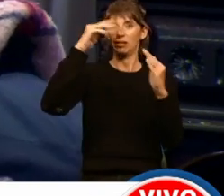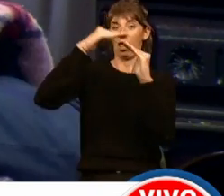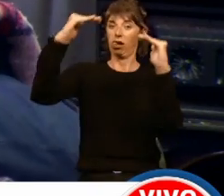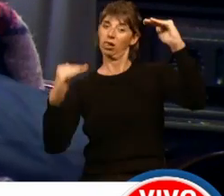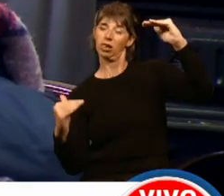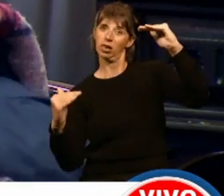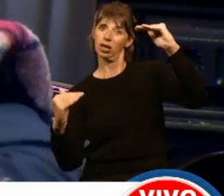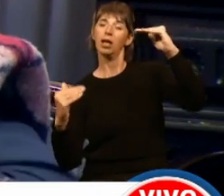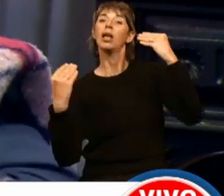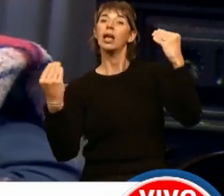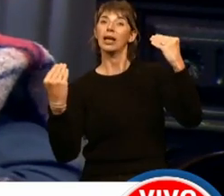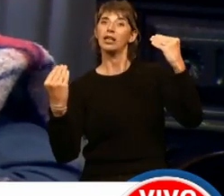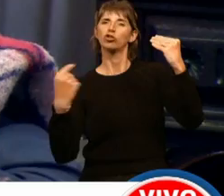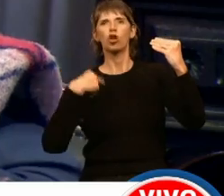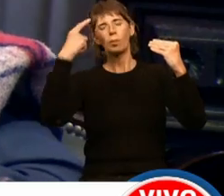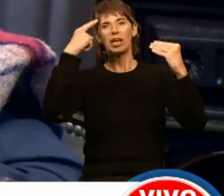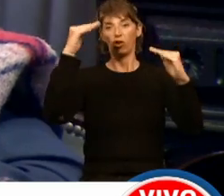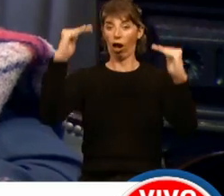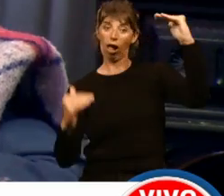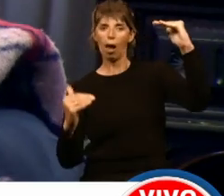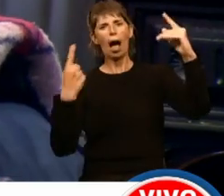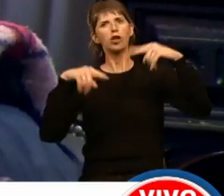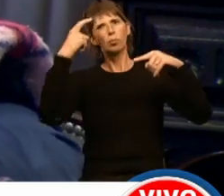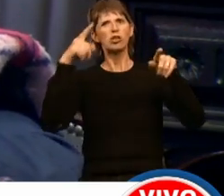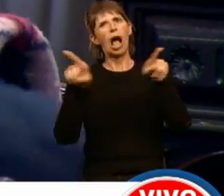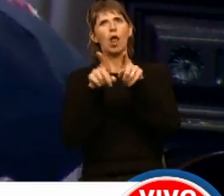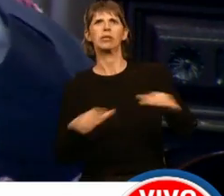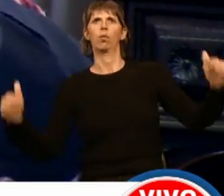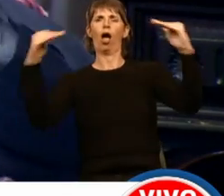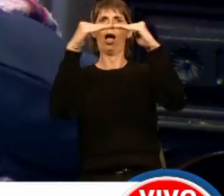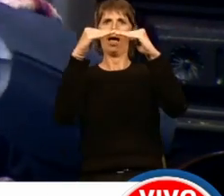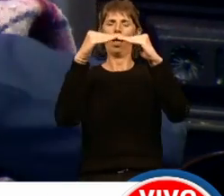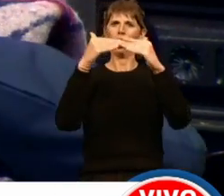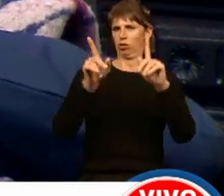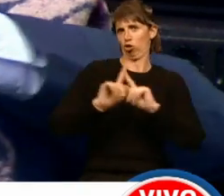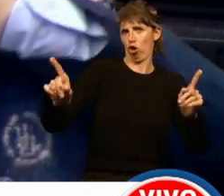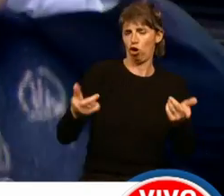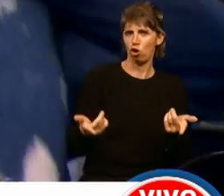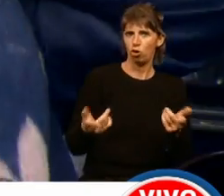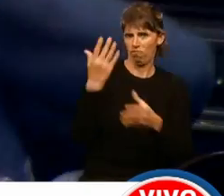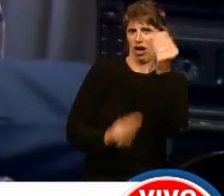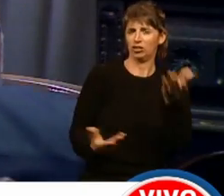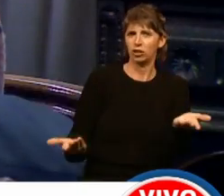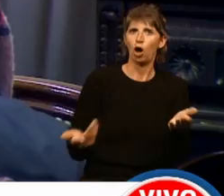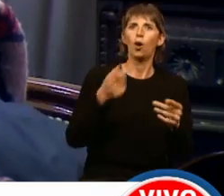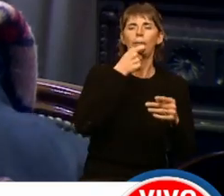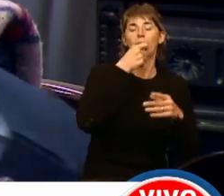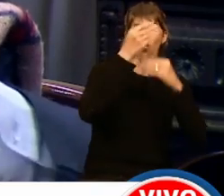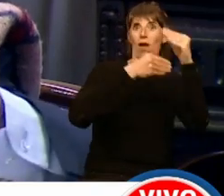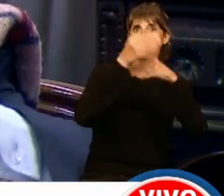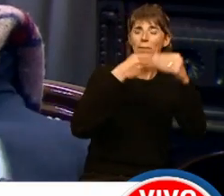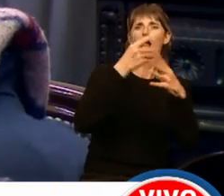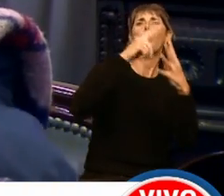considerar iguales a los desiguales no es lo mismo una familia de cuatro personas en una casa con una cocina con un